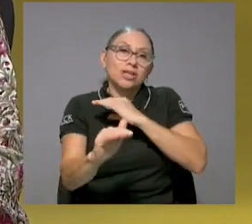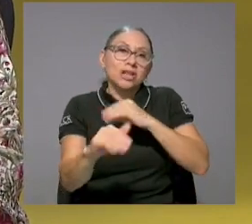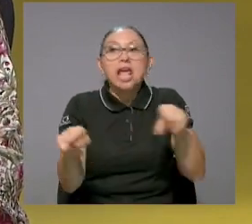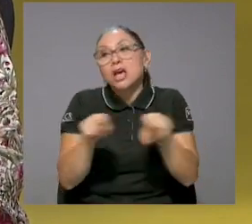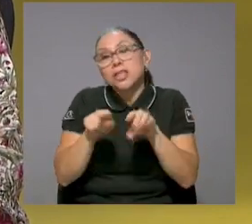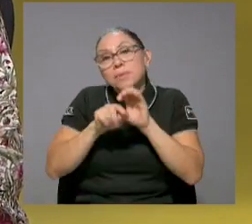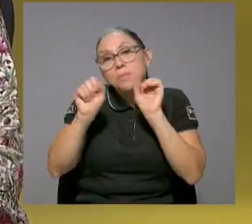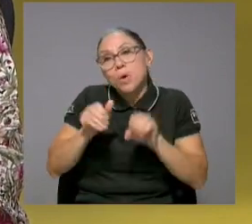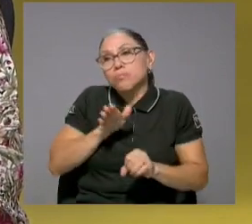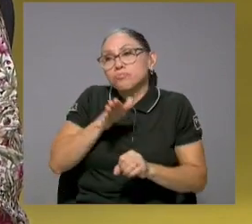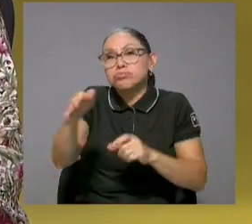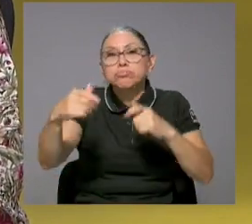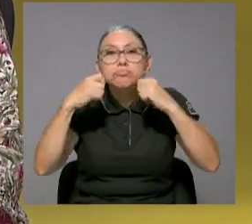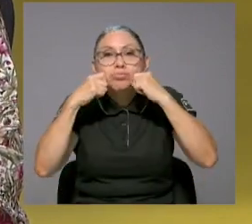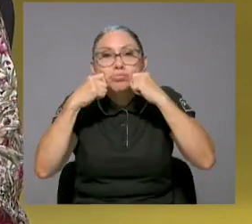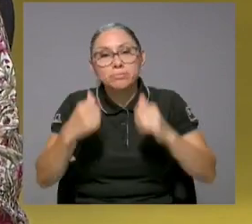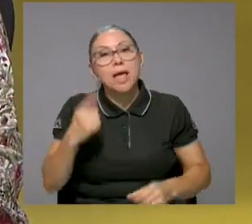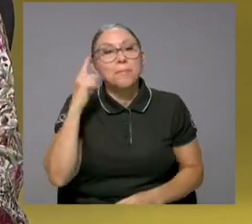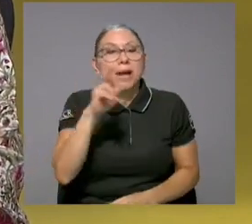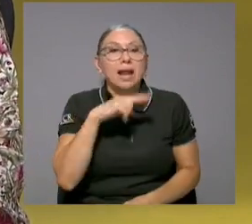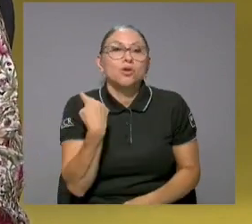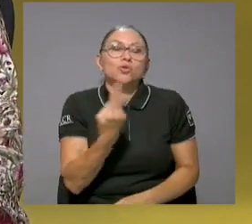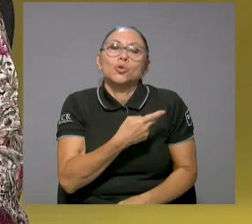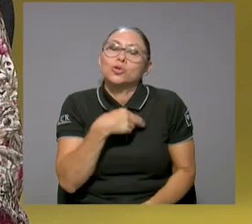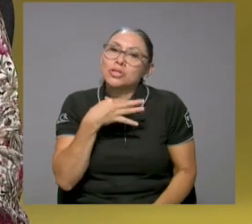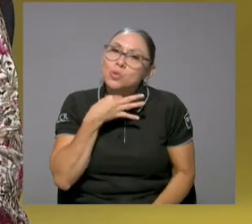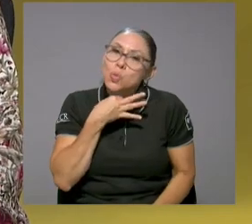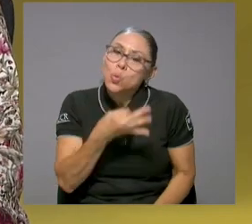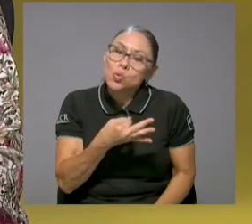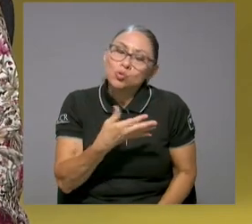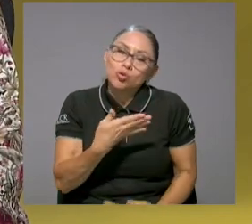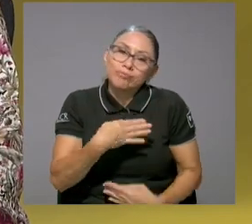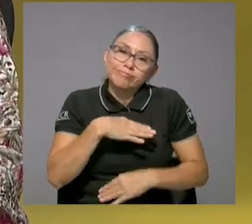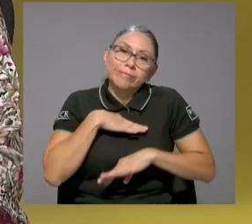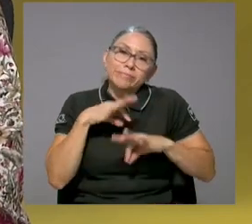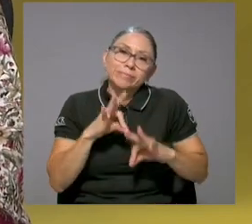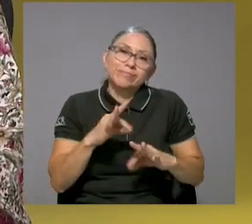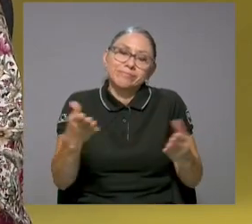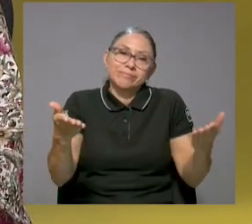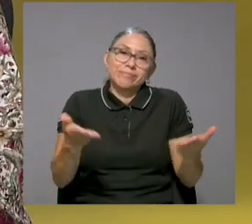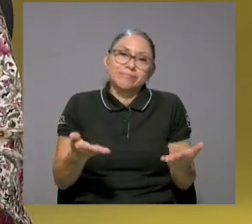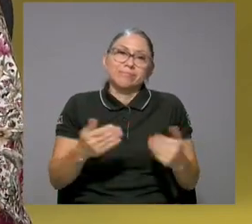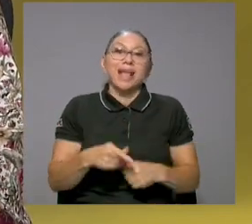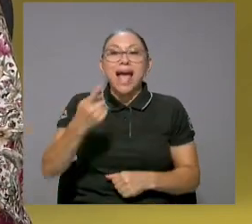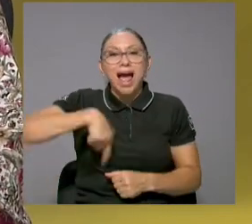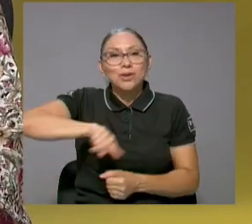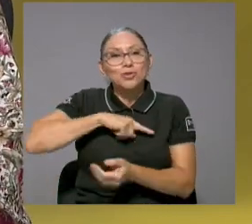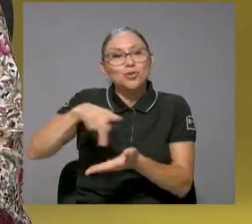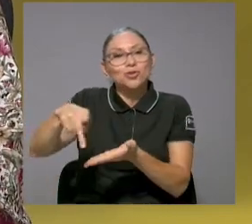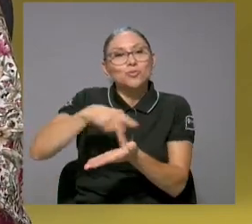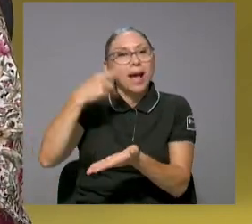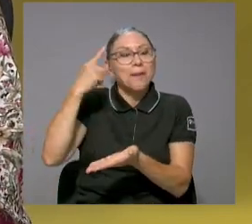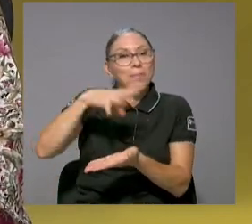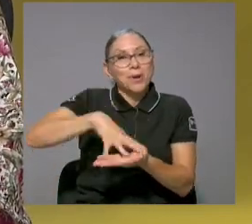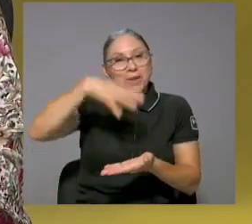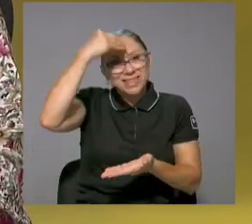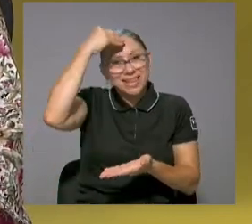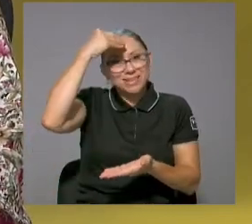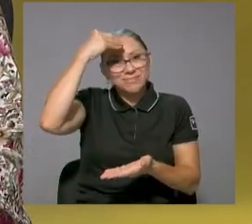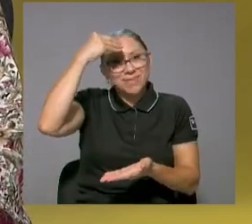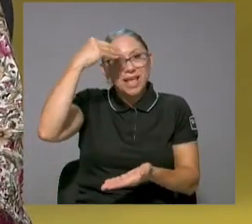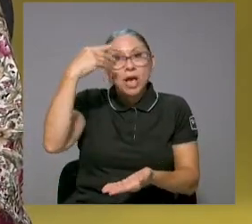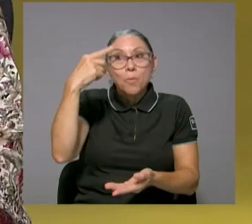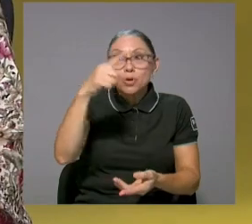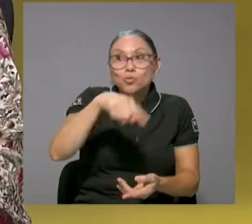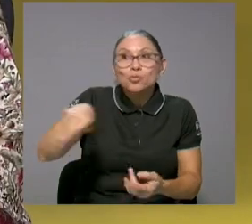manera presencial. Para nosotros es un gusto y un placer, y como digo yo, a nosotros nos pagan por aprender, porque cada pregunta que se